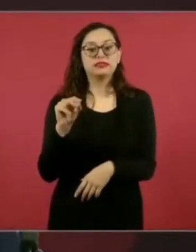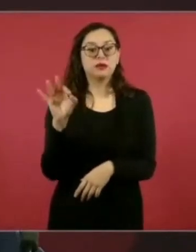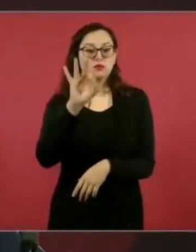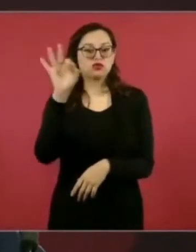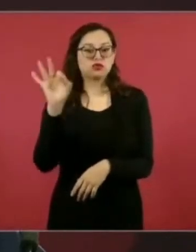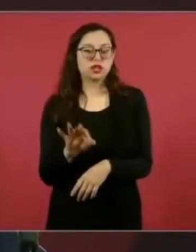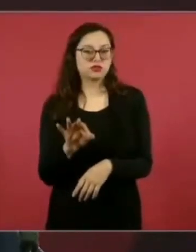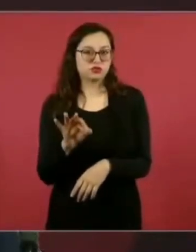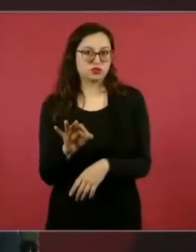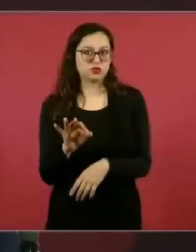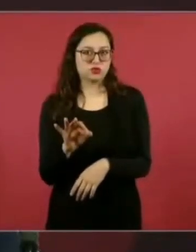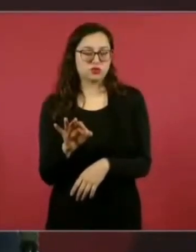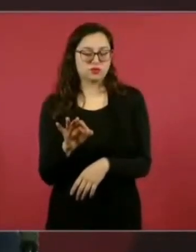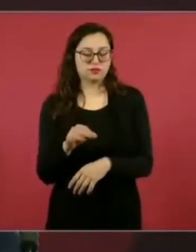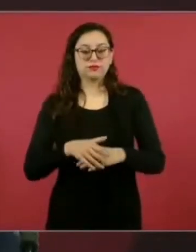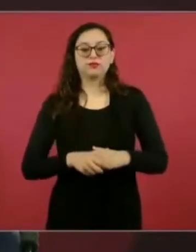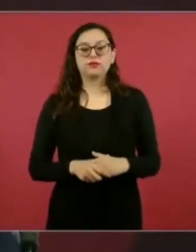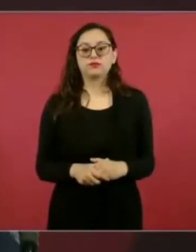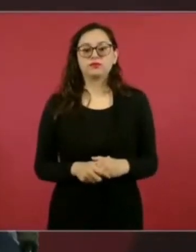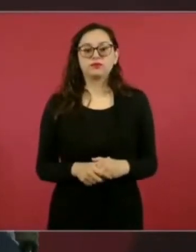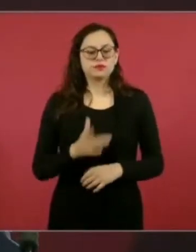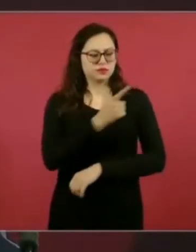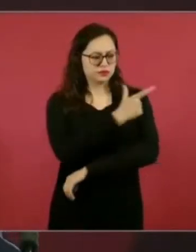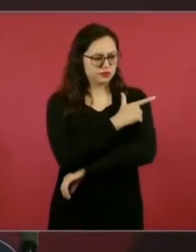mi preocupación